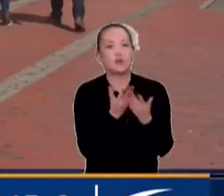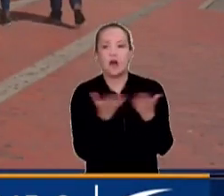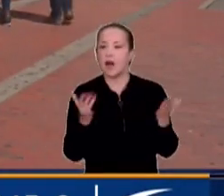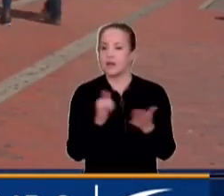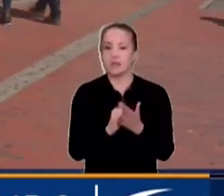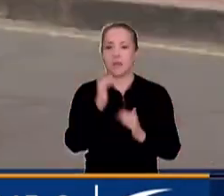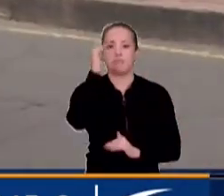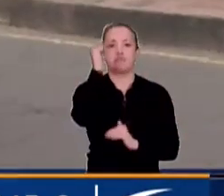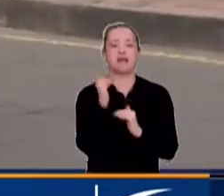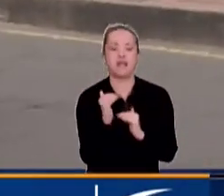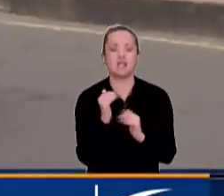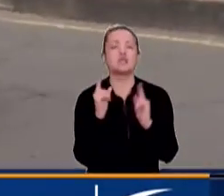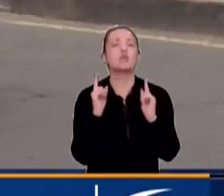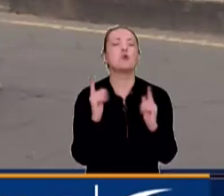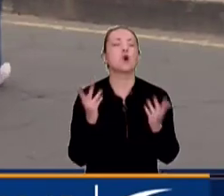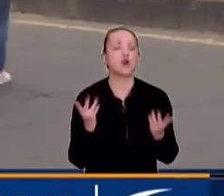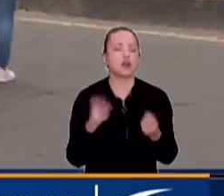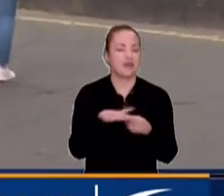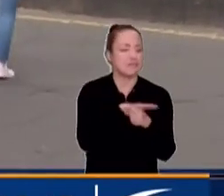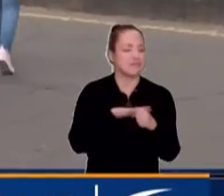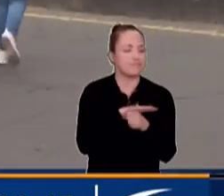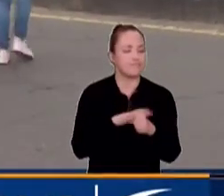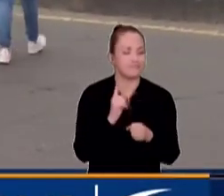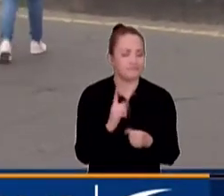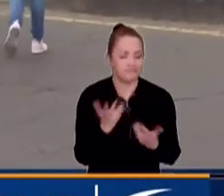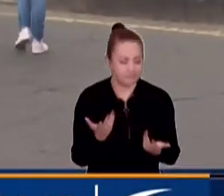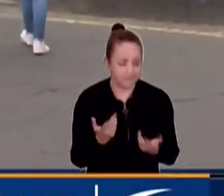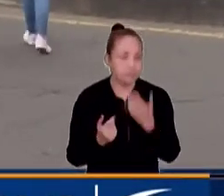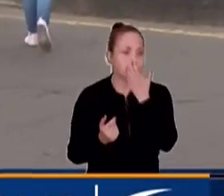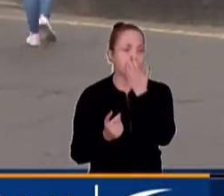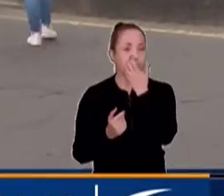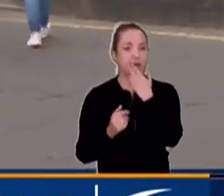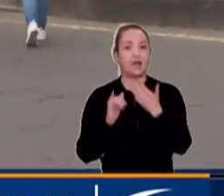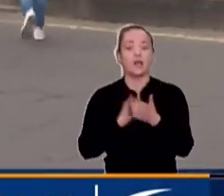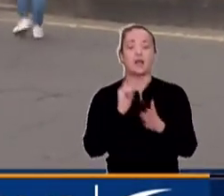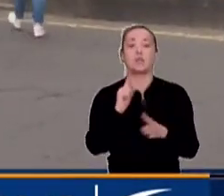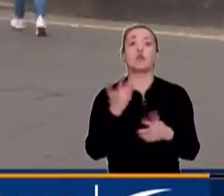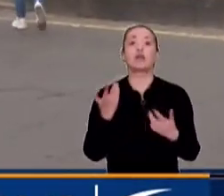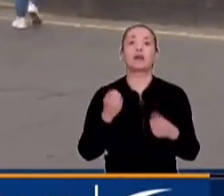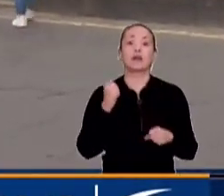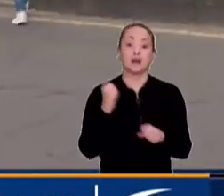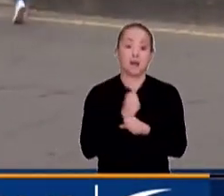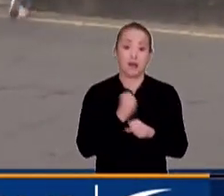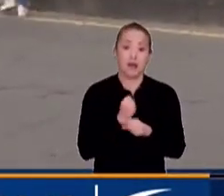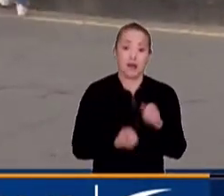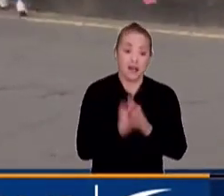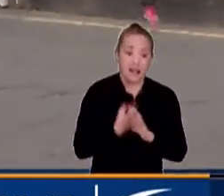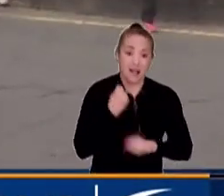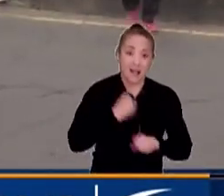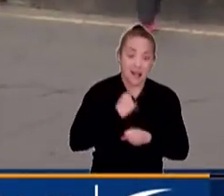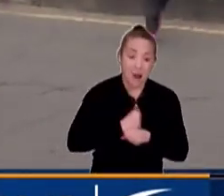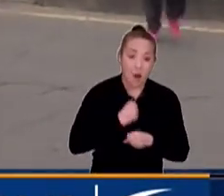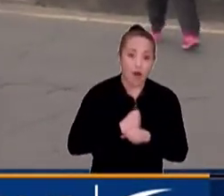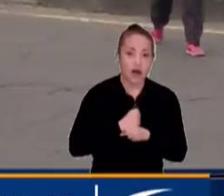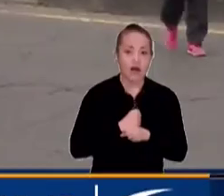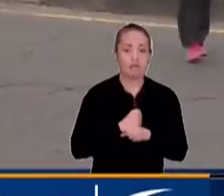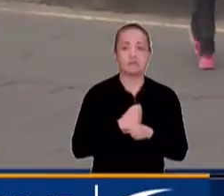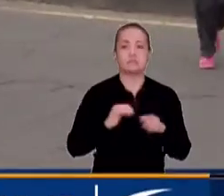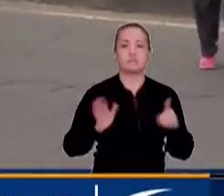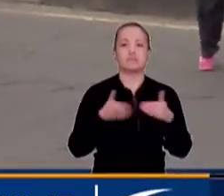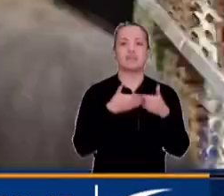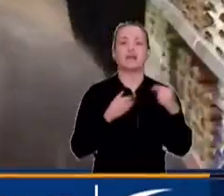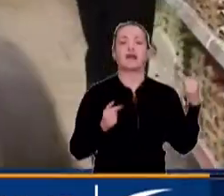porque hay otra situación. La productividad laboral cerró negativa y cerró negativa en